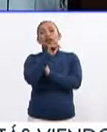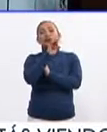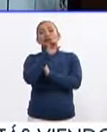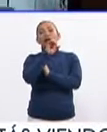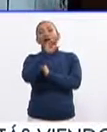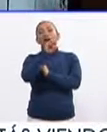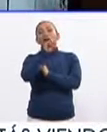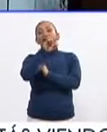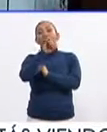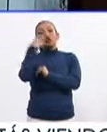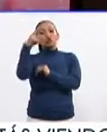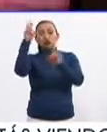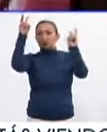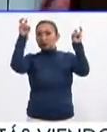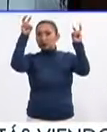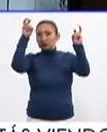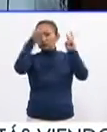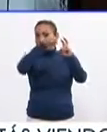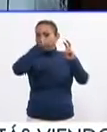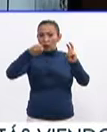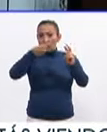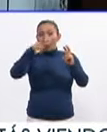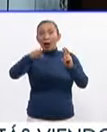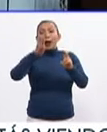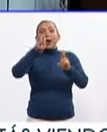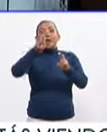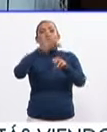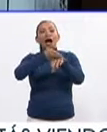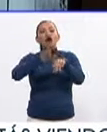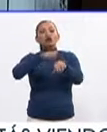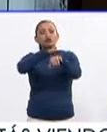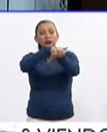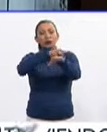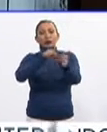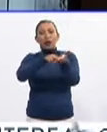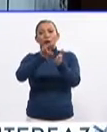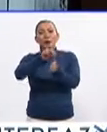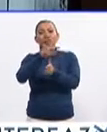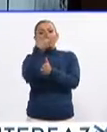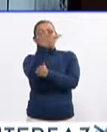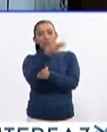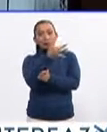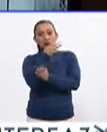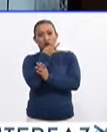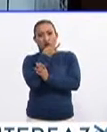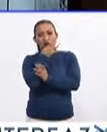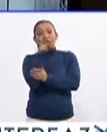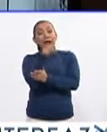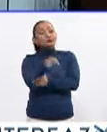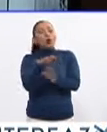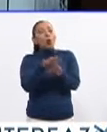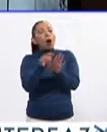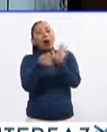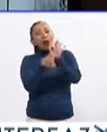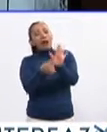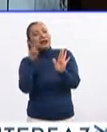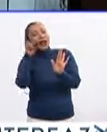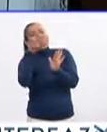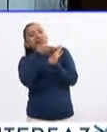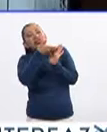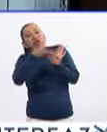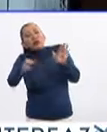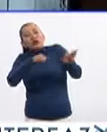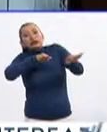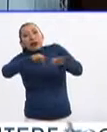Farfán. Su obra lleva como título Blanco sobre negro, 98 minutos, la cual trata del tiempo